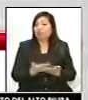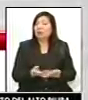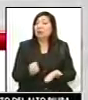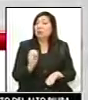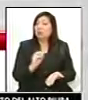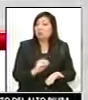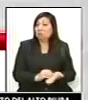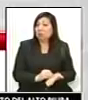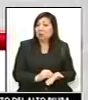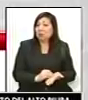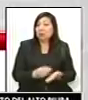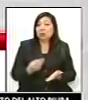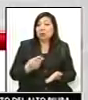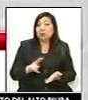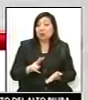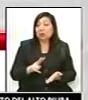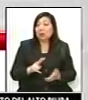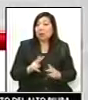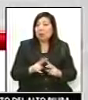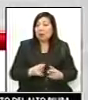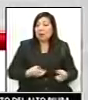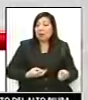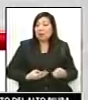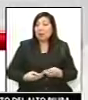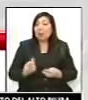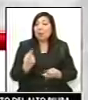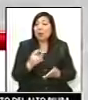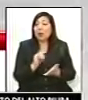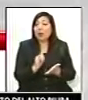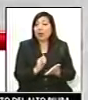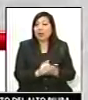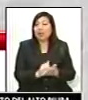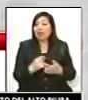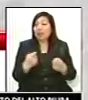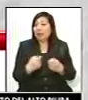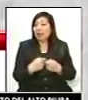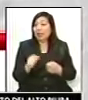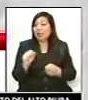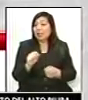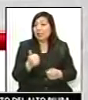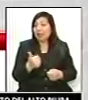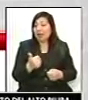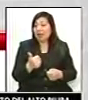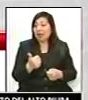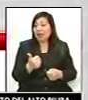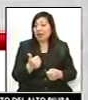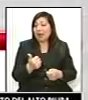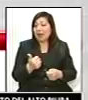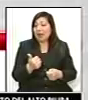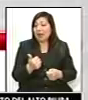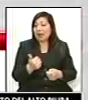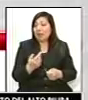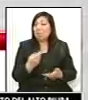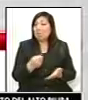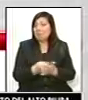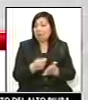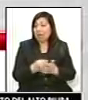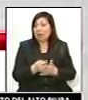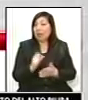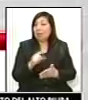además, fueran superiores al valor de mercado y, por tanto, Electroperú S.A. les pague más a